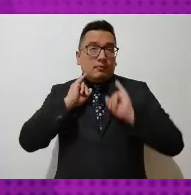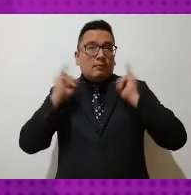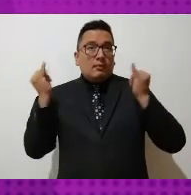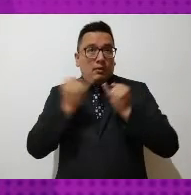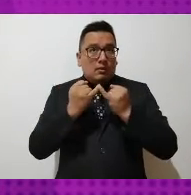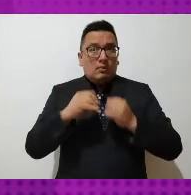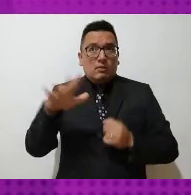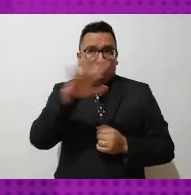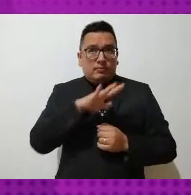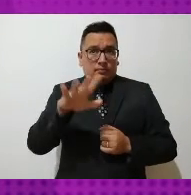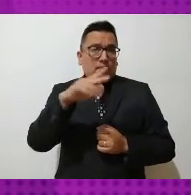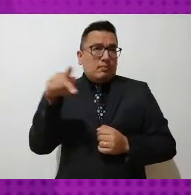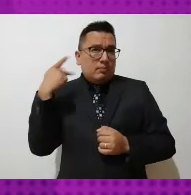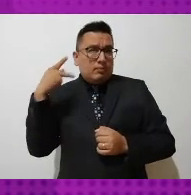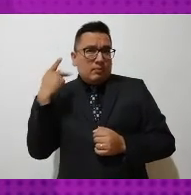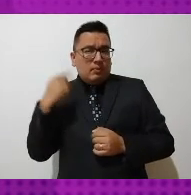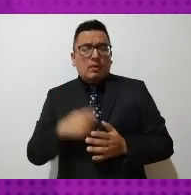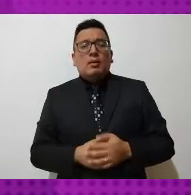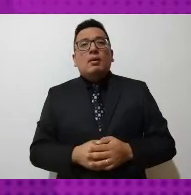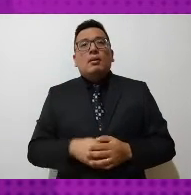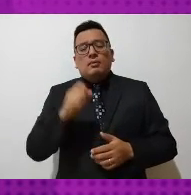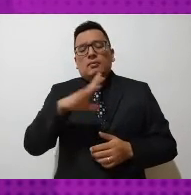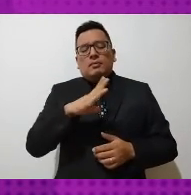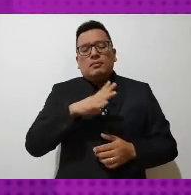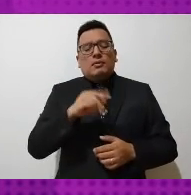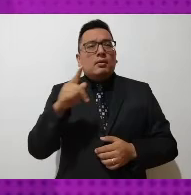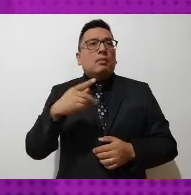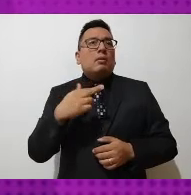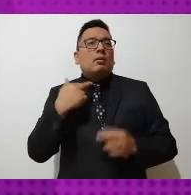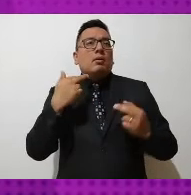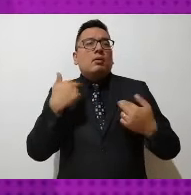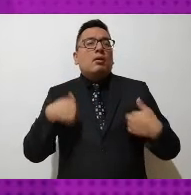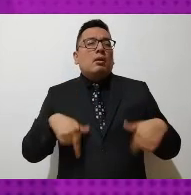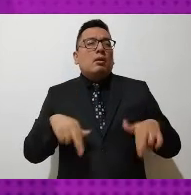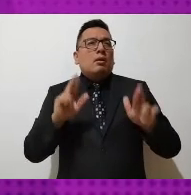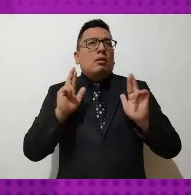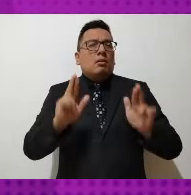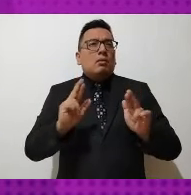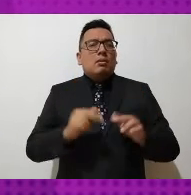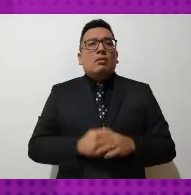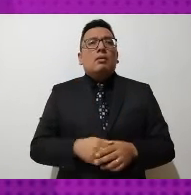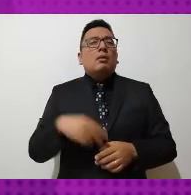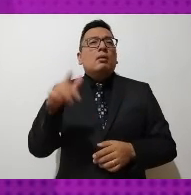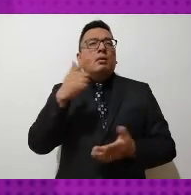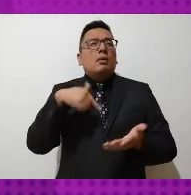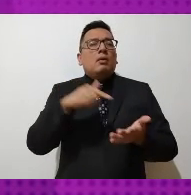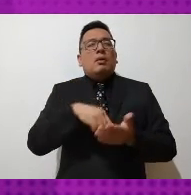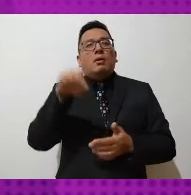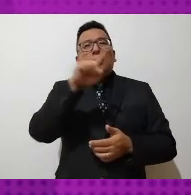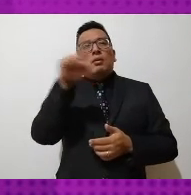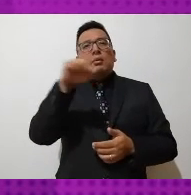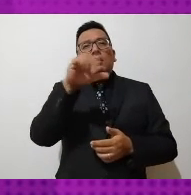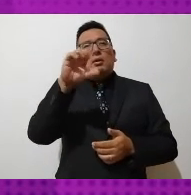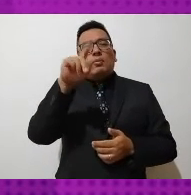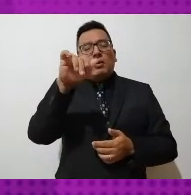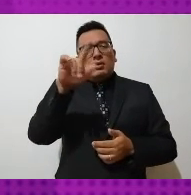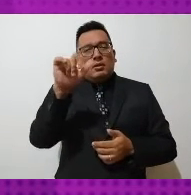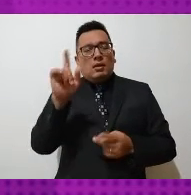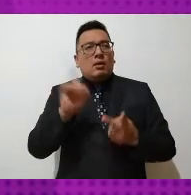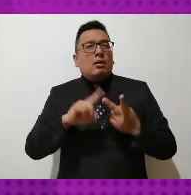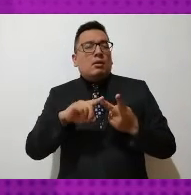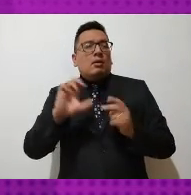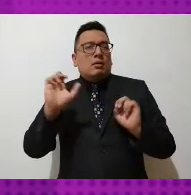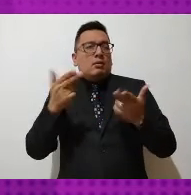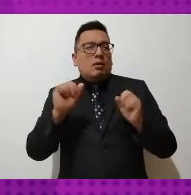Distrital Ejecutiva en Puebla. Asimismo, ha sido vocal ejecutivo en Zacapuaxtla, en Palenque,